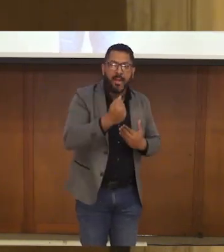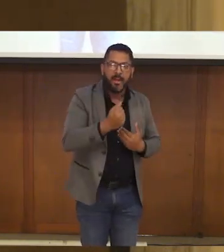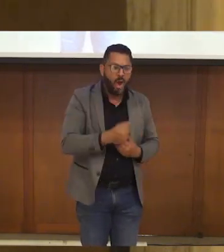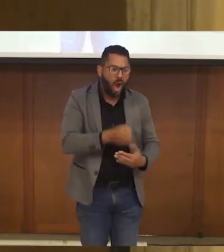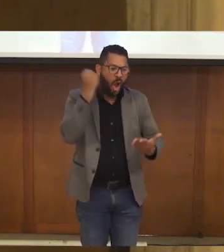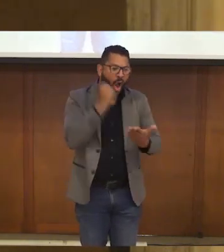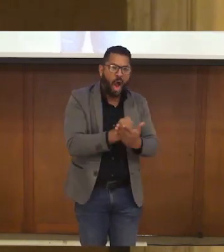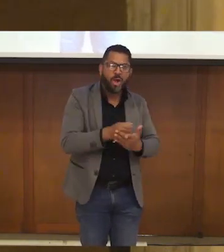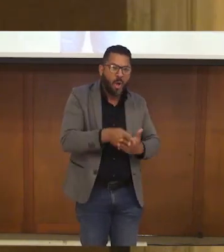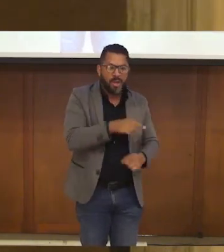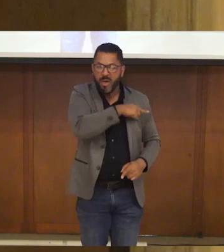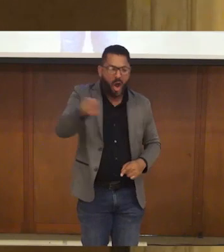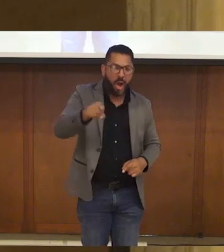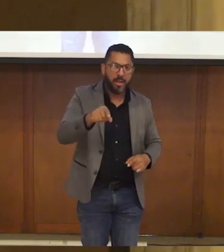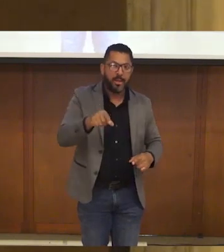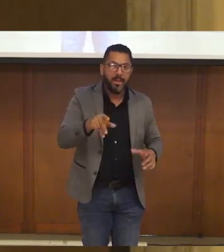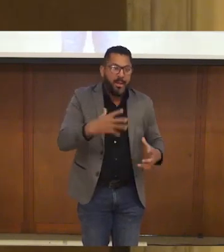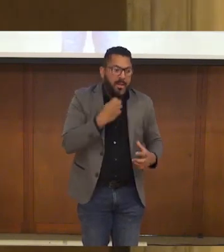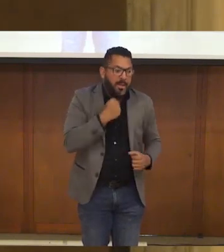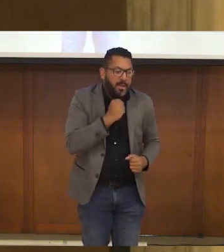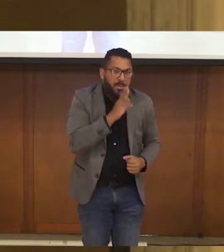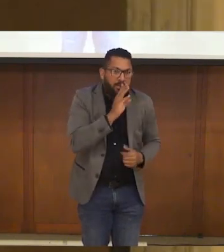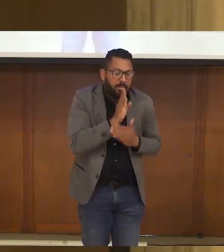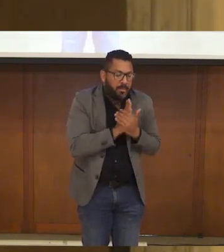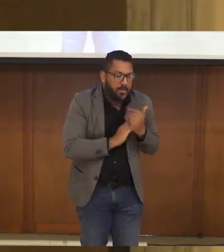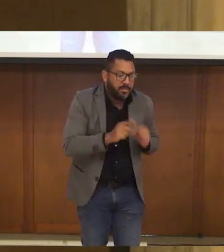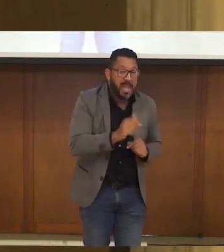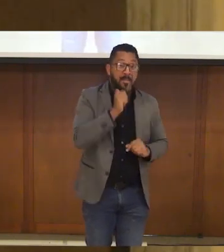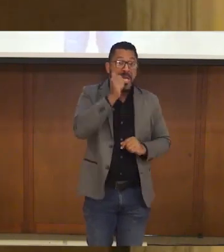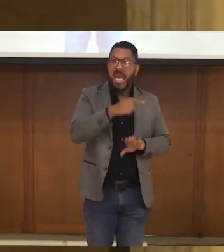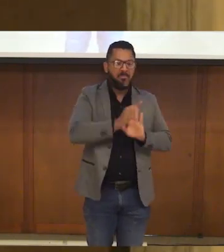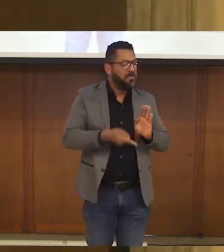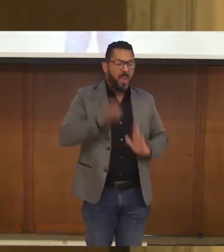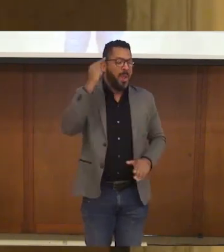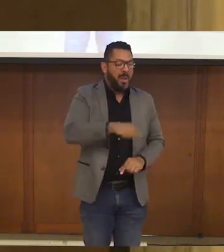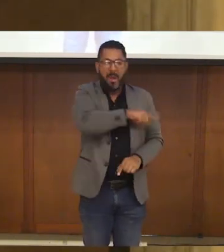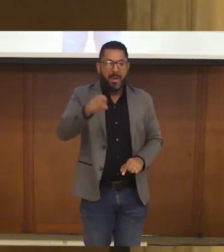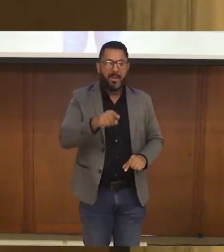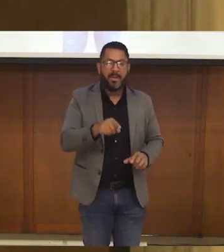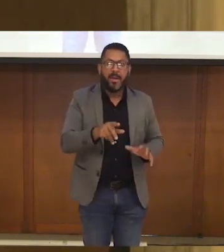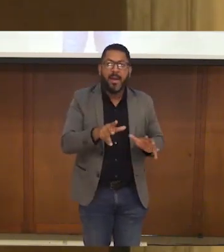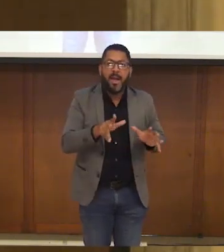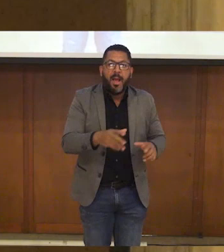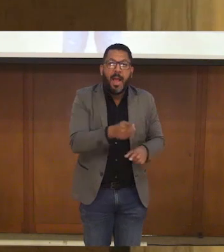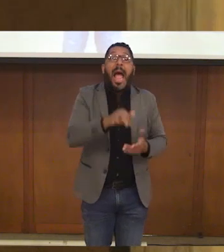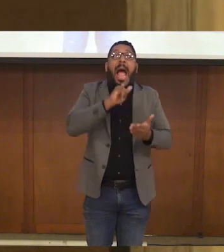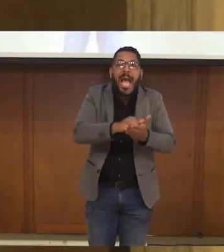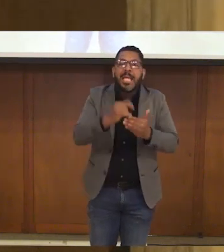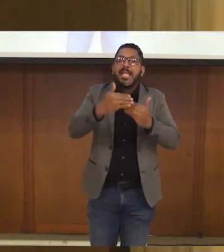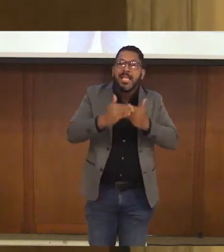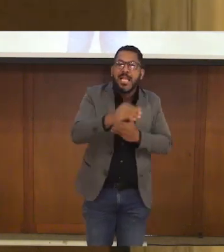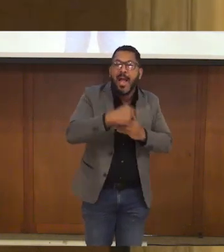de la guerrilla y les había dicho que se fueran, que ya siguiente día no podían estar. Ahí